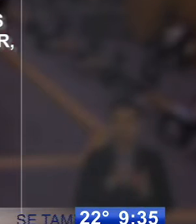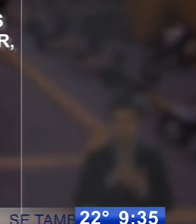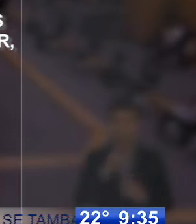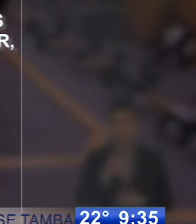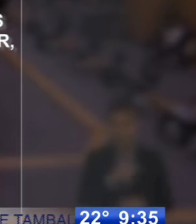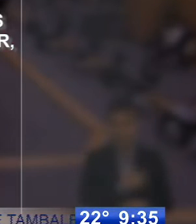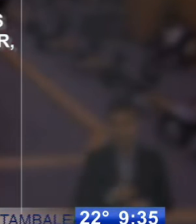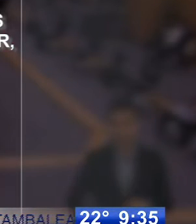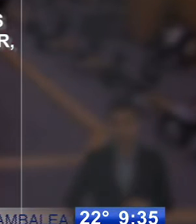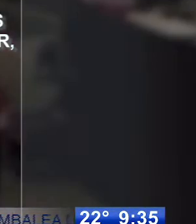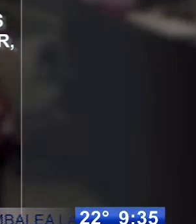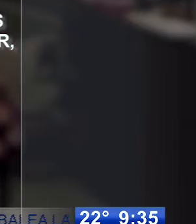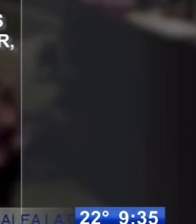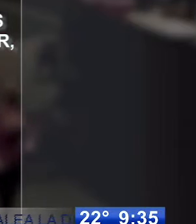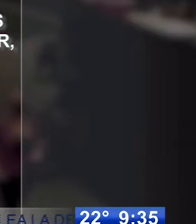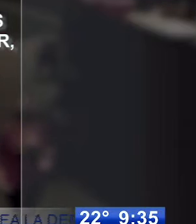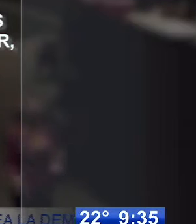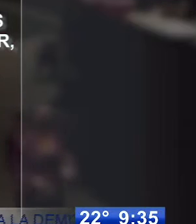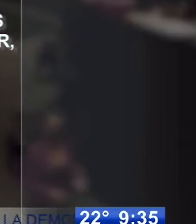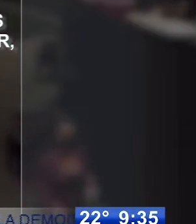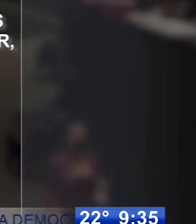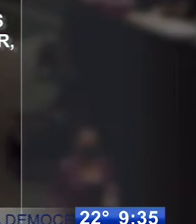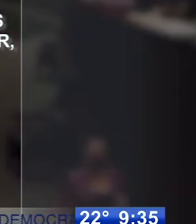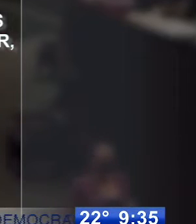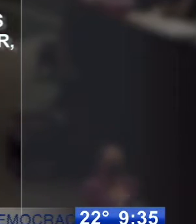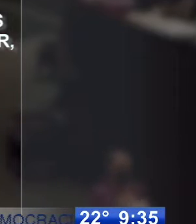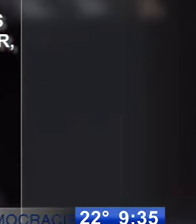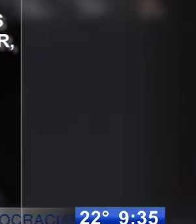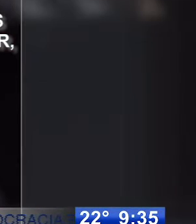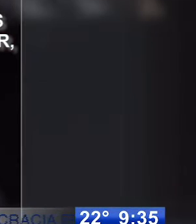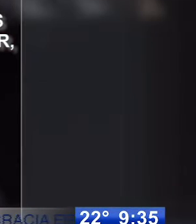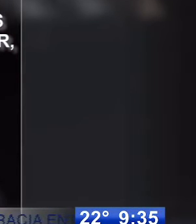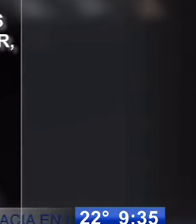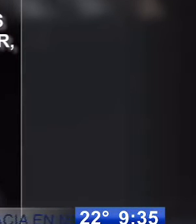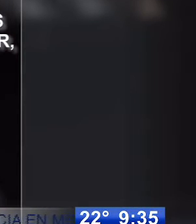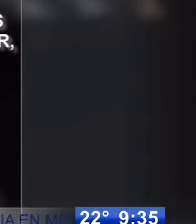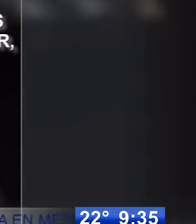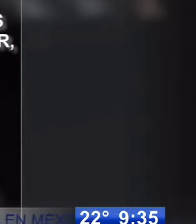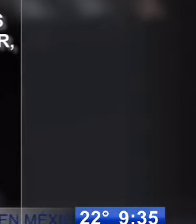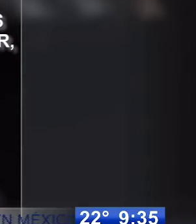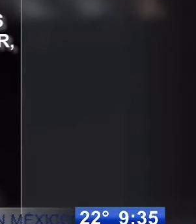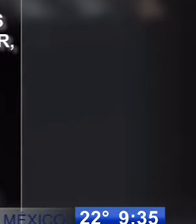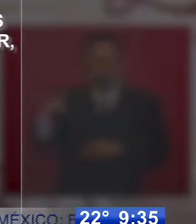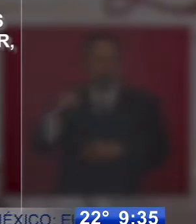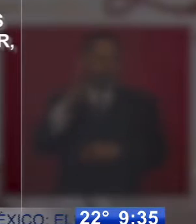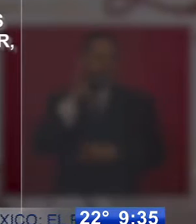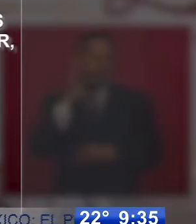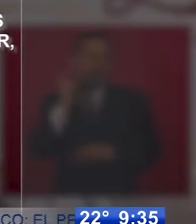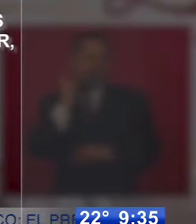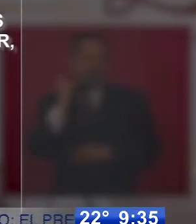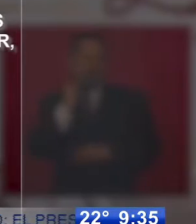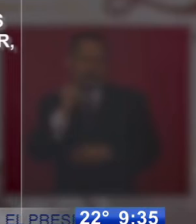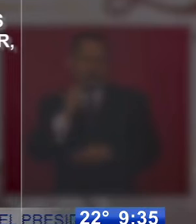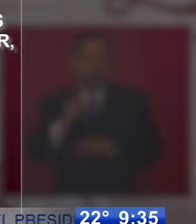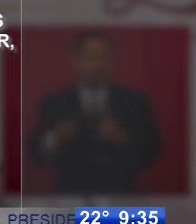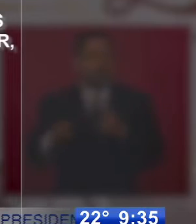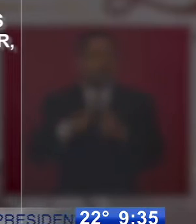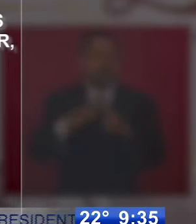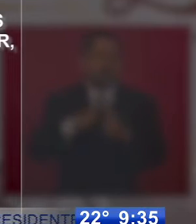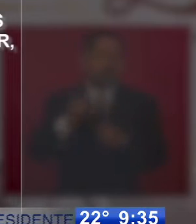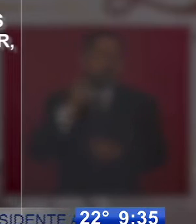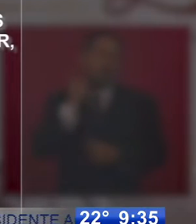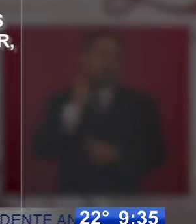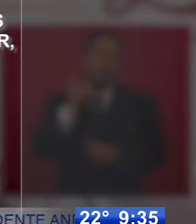integrantes y máximo de 45 los ayuntamientos también disminuirían el número de regidores y el